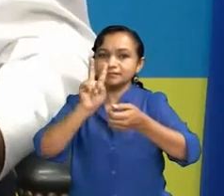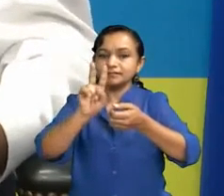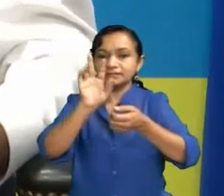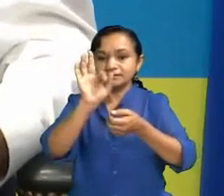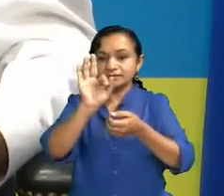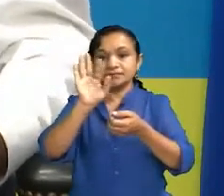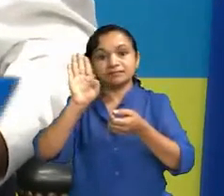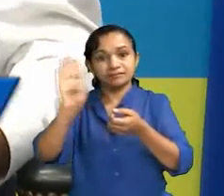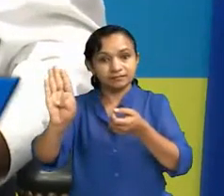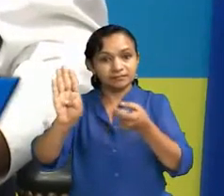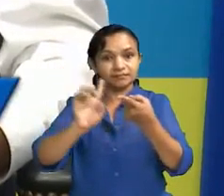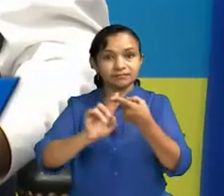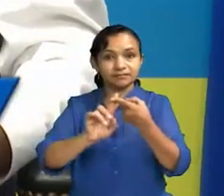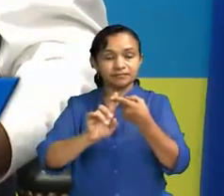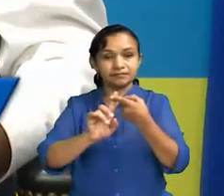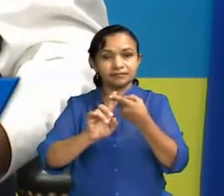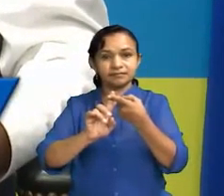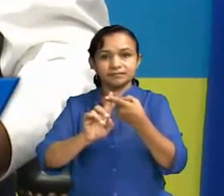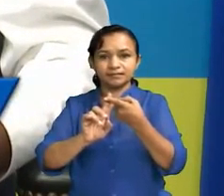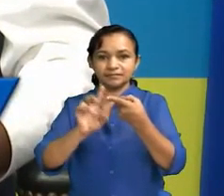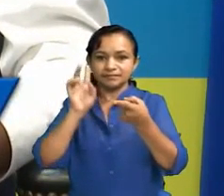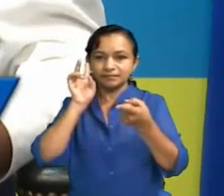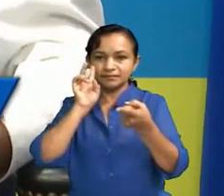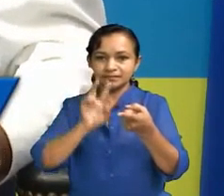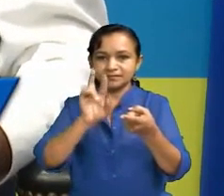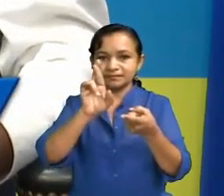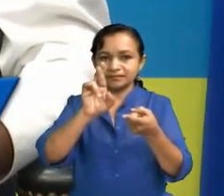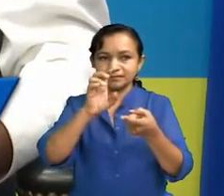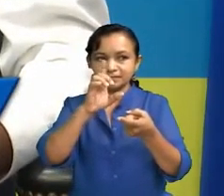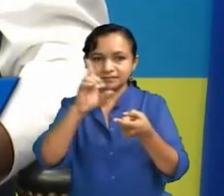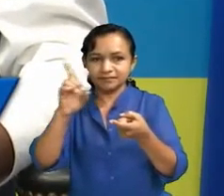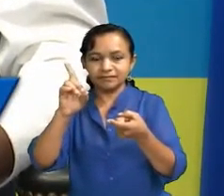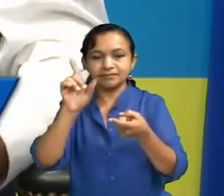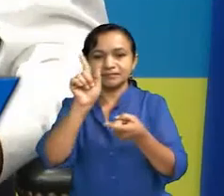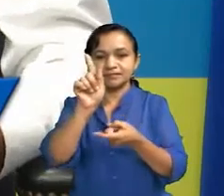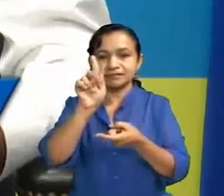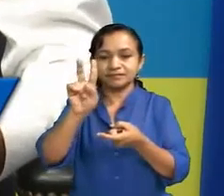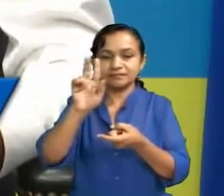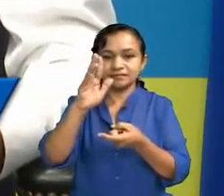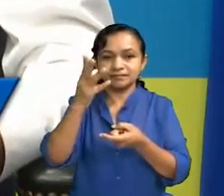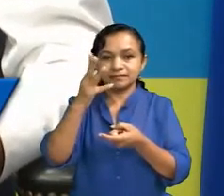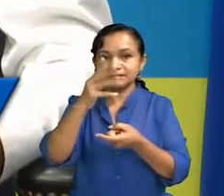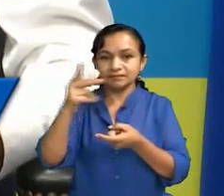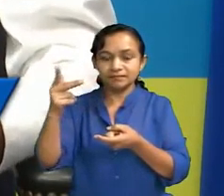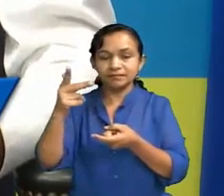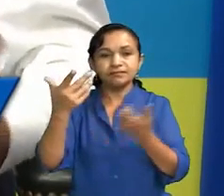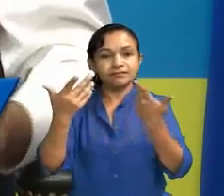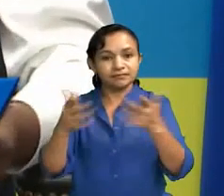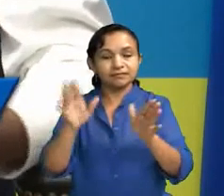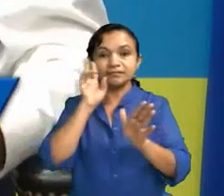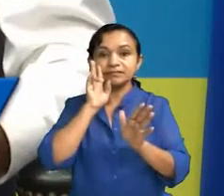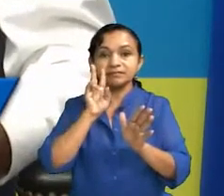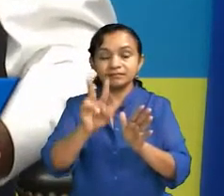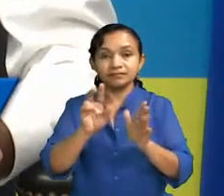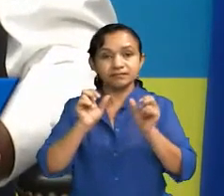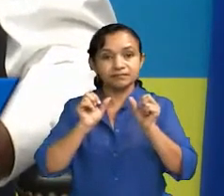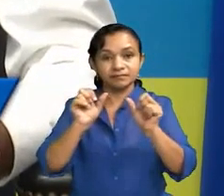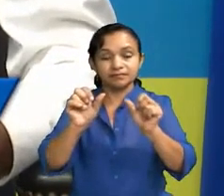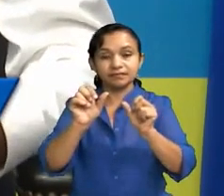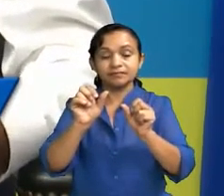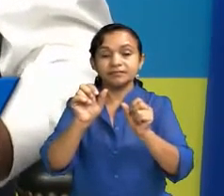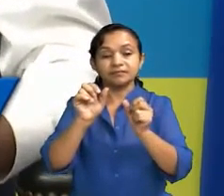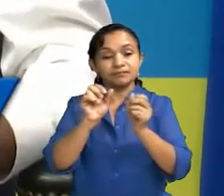Facebook. Aparecemos en esta red social como canal parlamentario, también a quienes nos han visto y nos siguen viendo en el canal